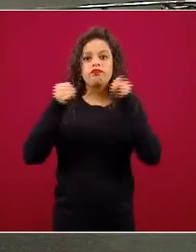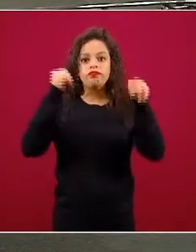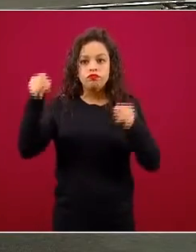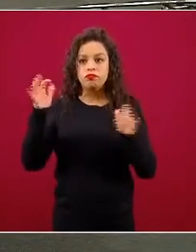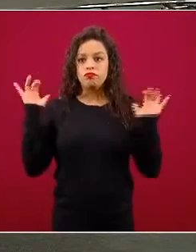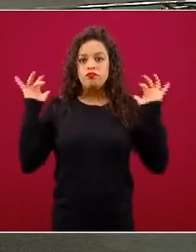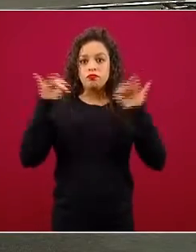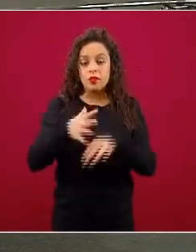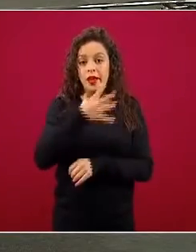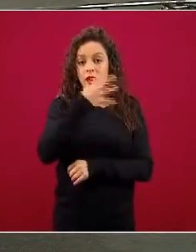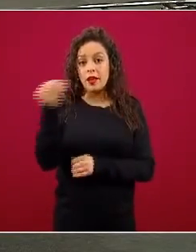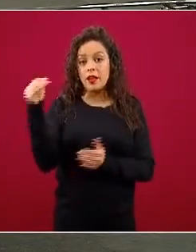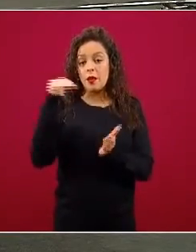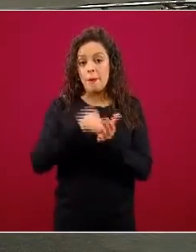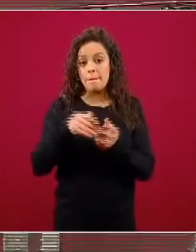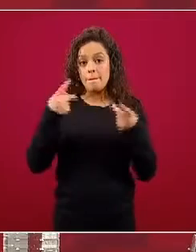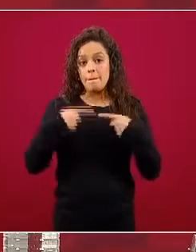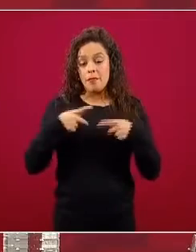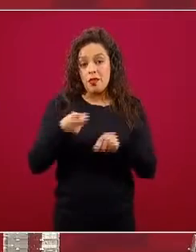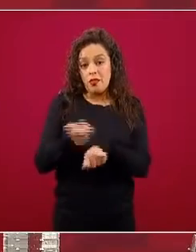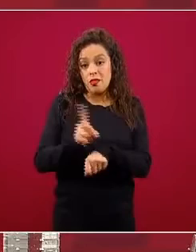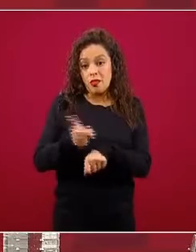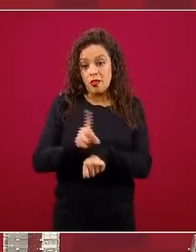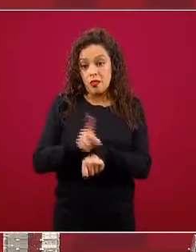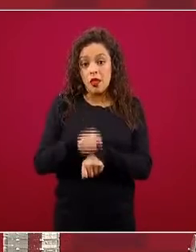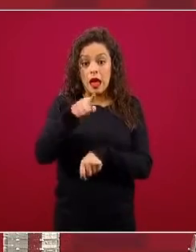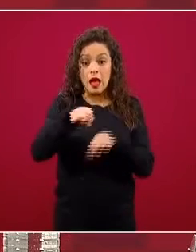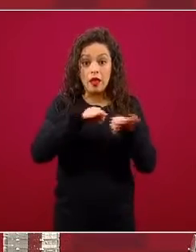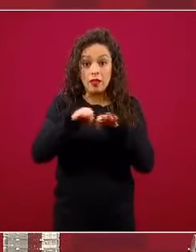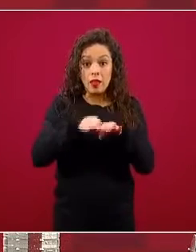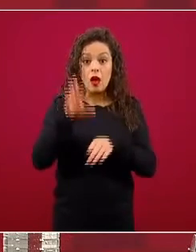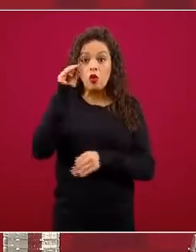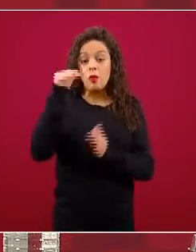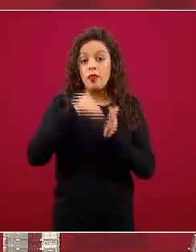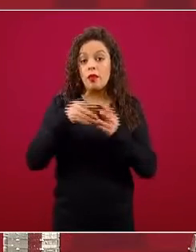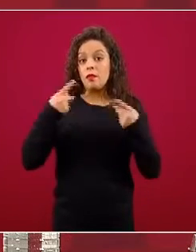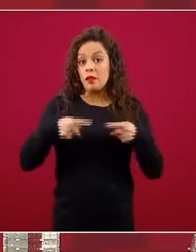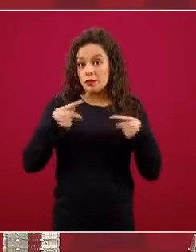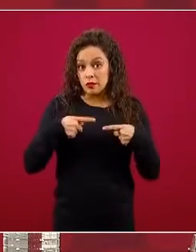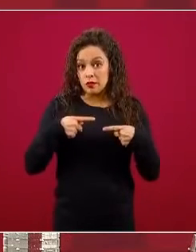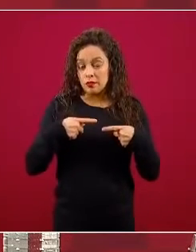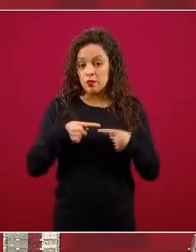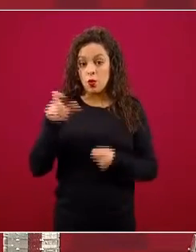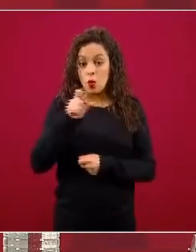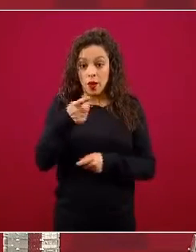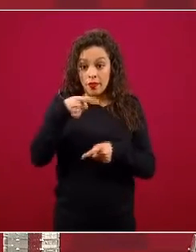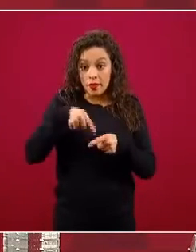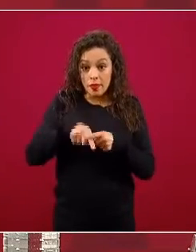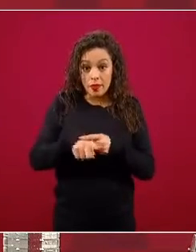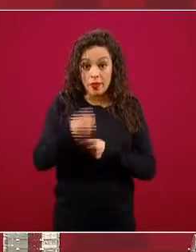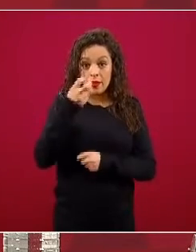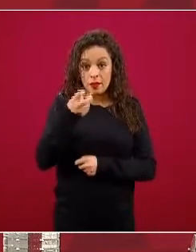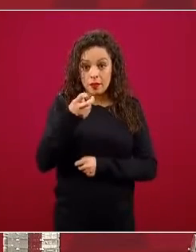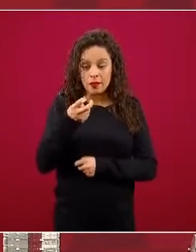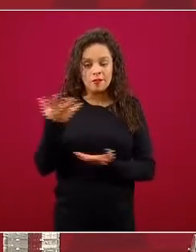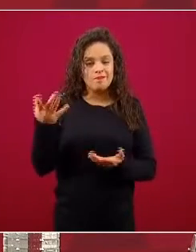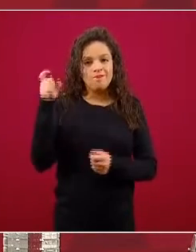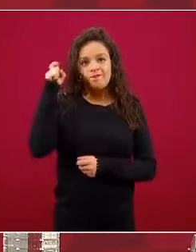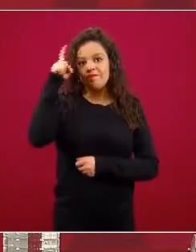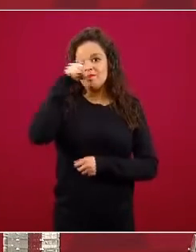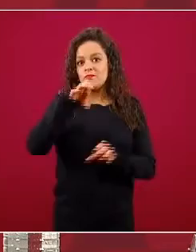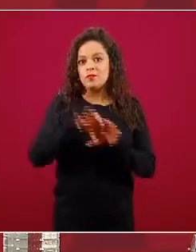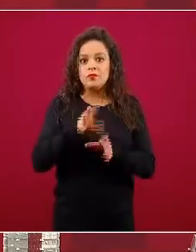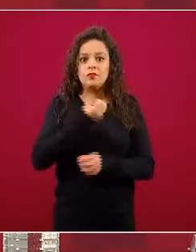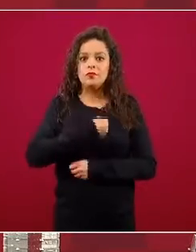500,000 personas diarias y trabajan 90,000 personas. Al principio fue difícil generar condiciones de sana distancia, en primer